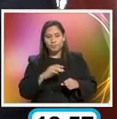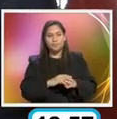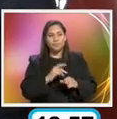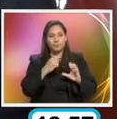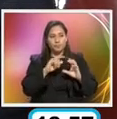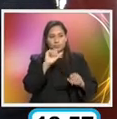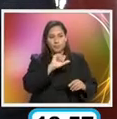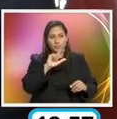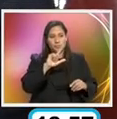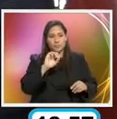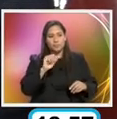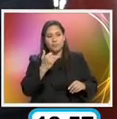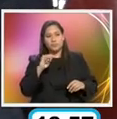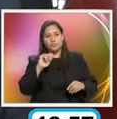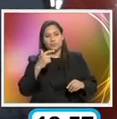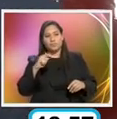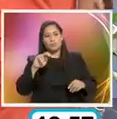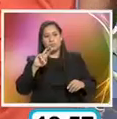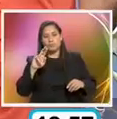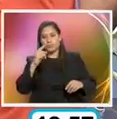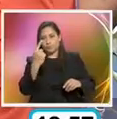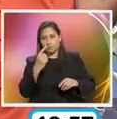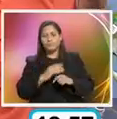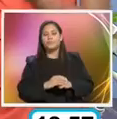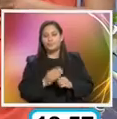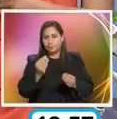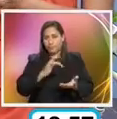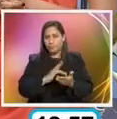Twitter, @LosYaguarú1. Ahí Muchísimas estamos. gracias de verdad